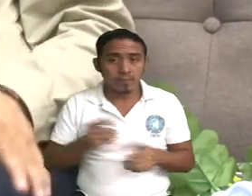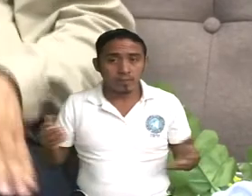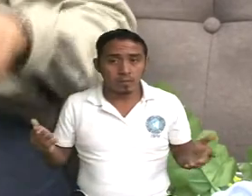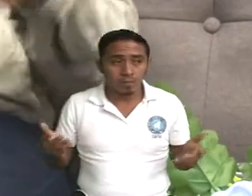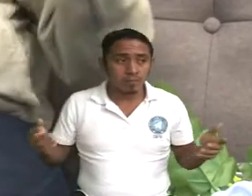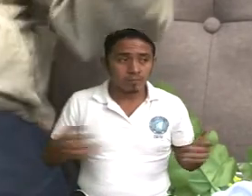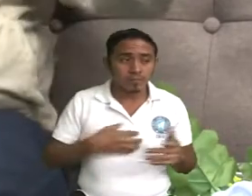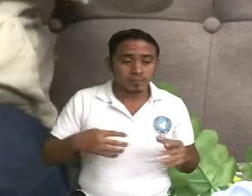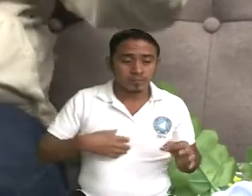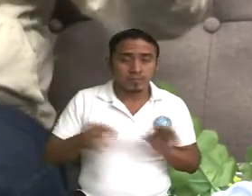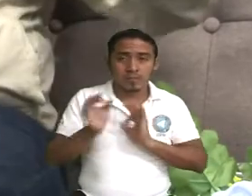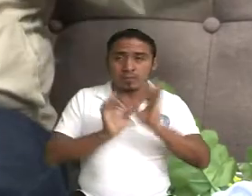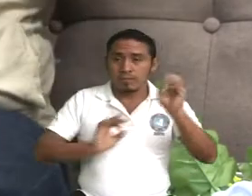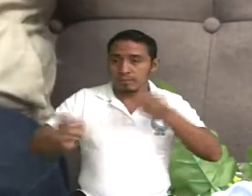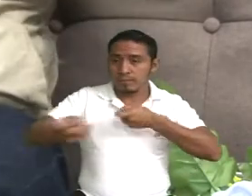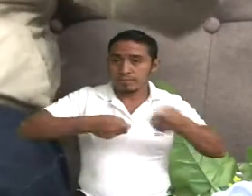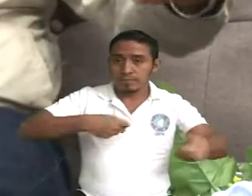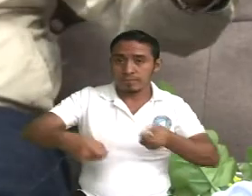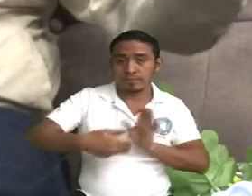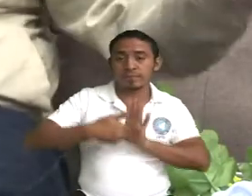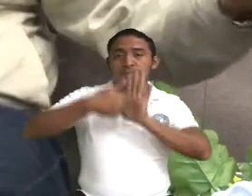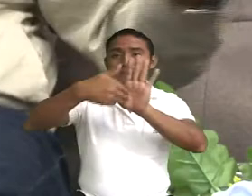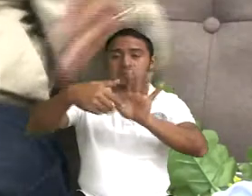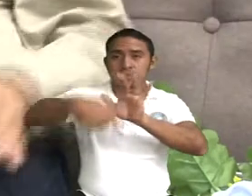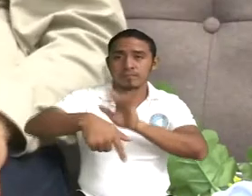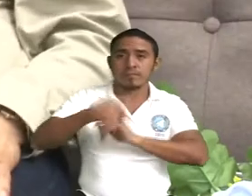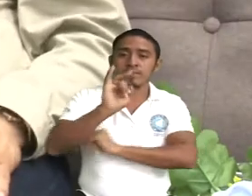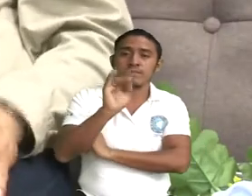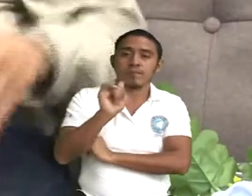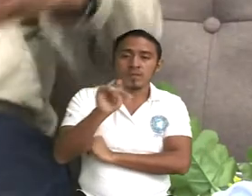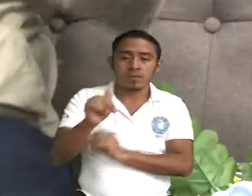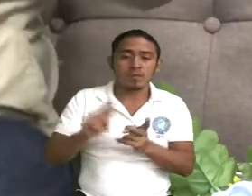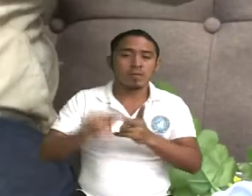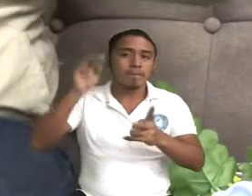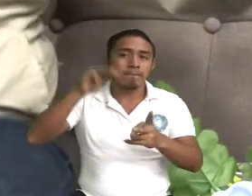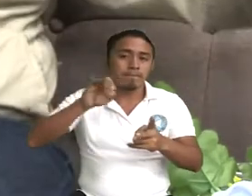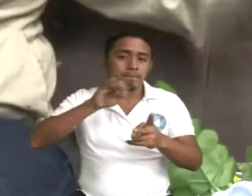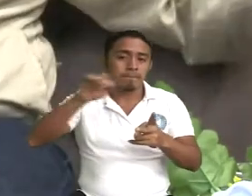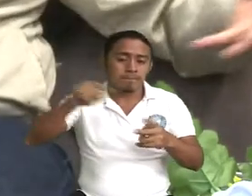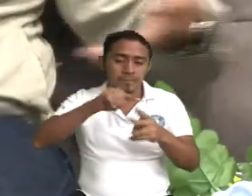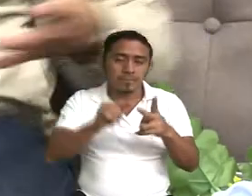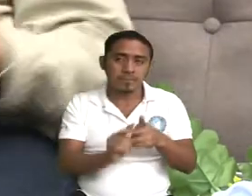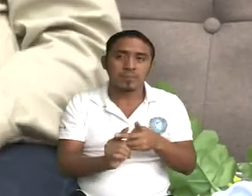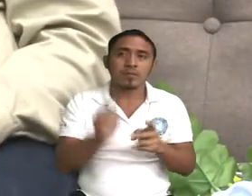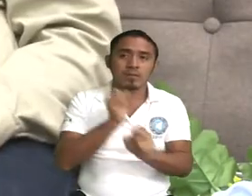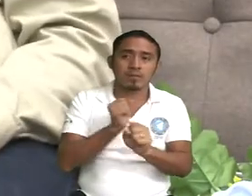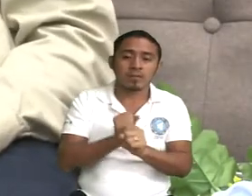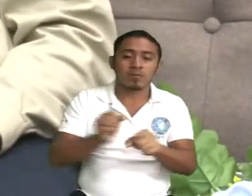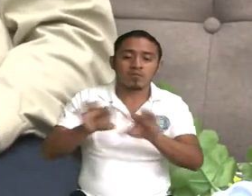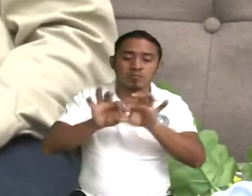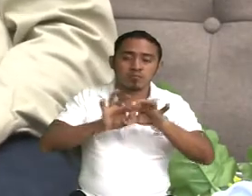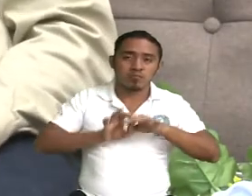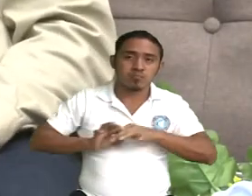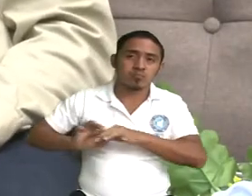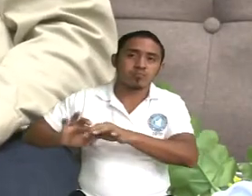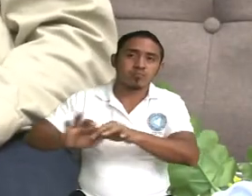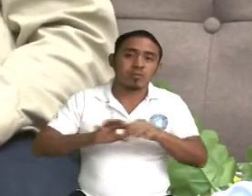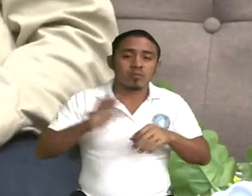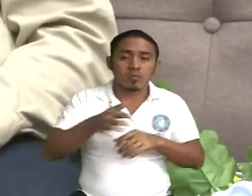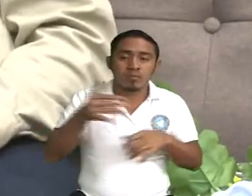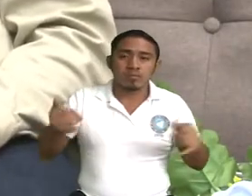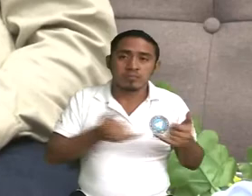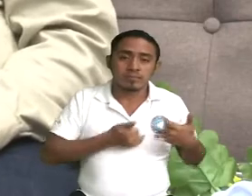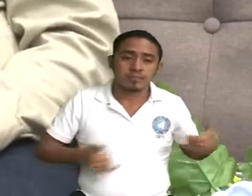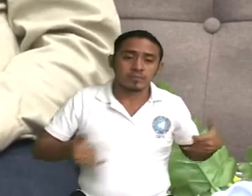de la feria en el que está por delante Intur y Mezca, hay todo un sistema de instituciones de